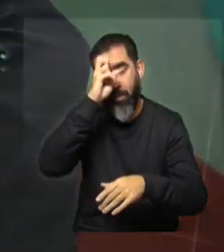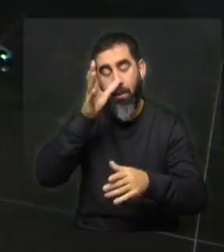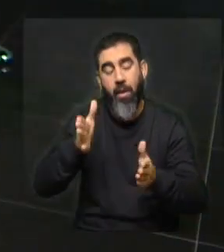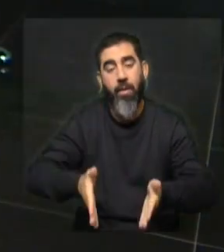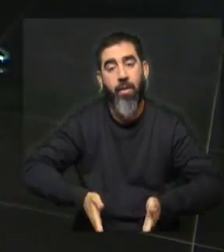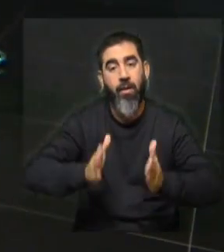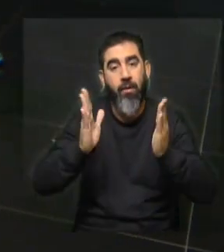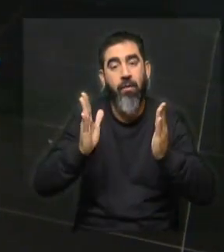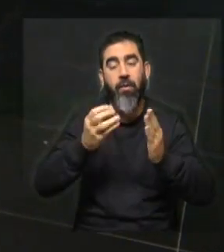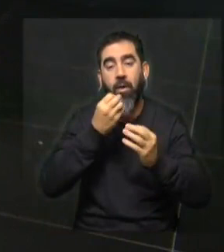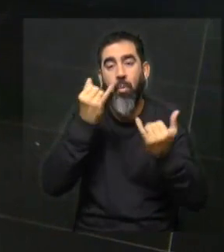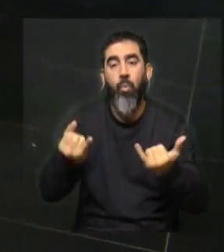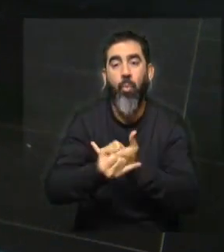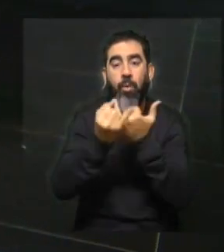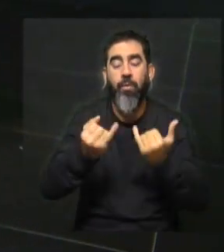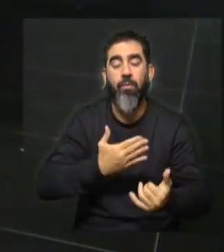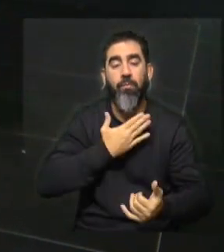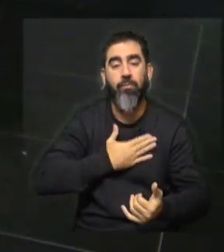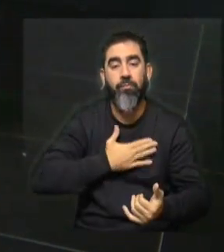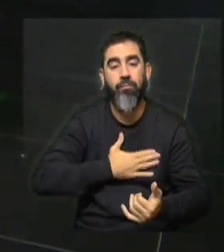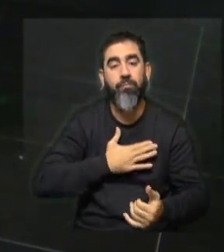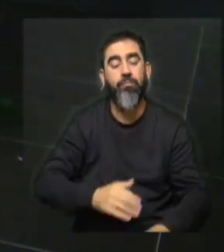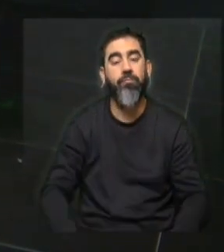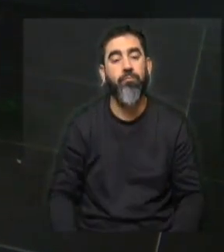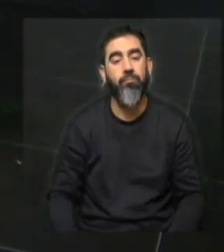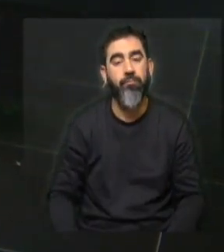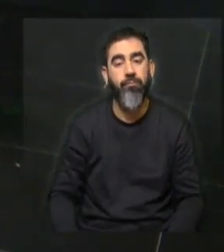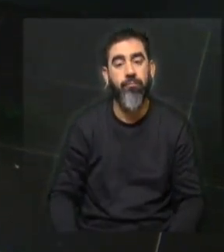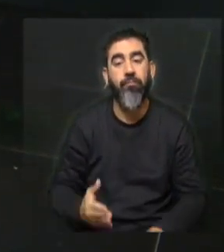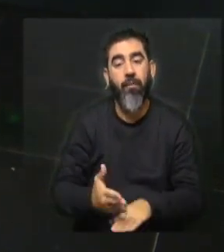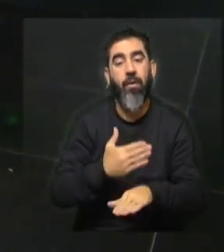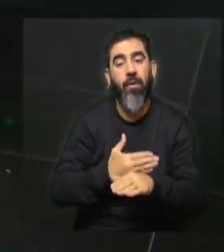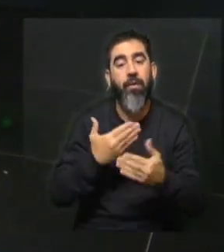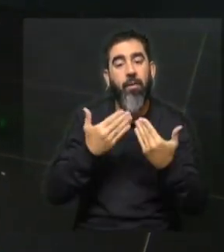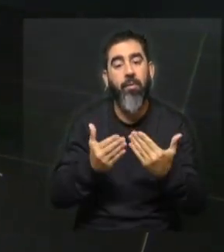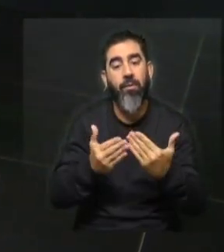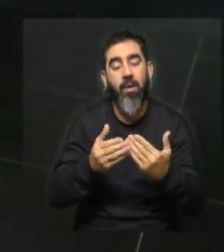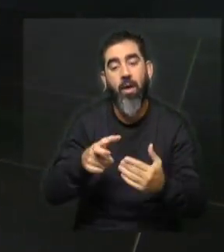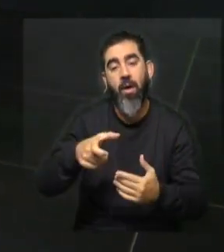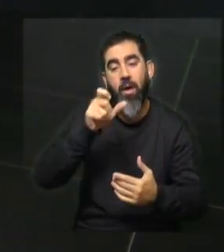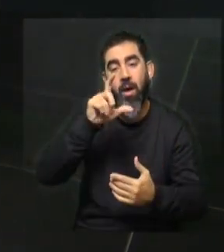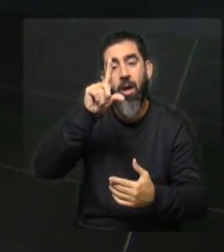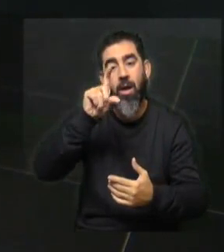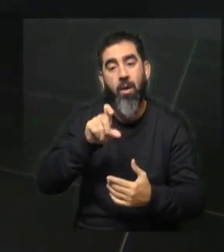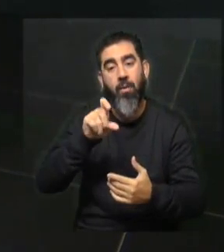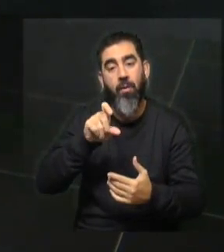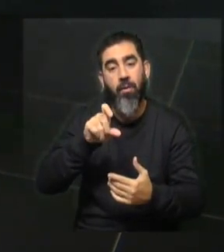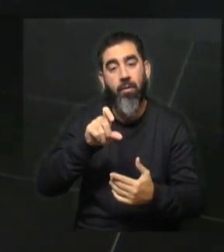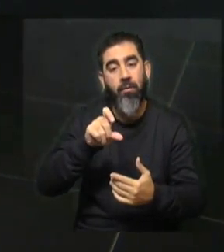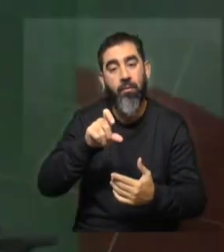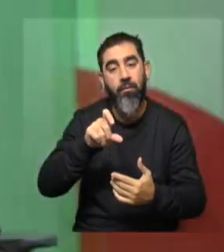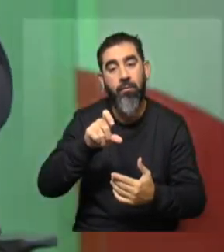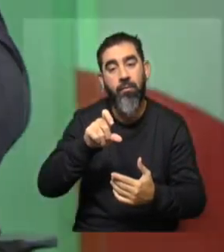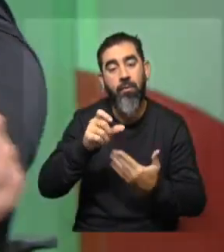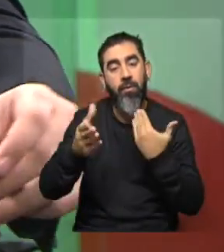saludamos cómo le va Buen día Buen día Buen día un gustazo tenerlo antes de comenzar estamos tomando un vaso de agua y surgió una